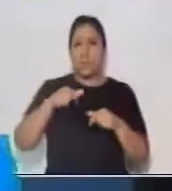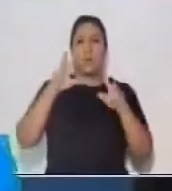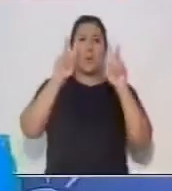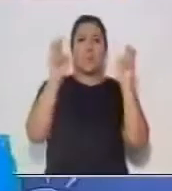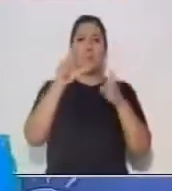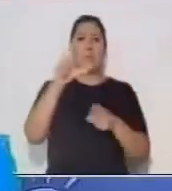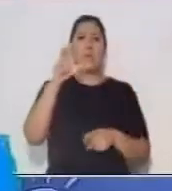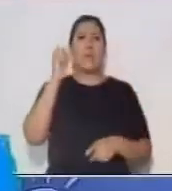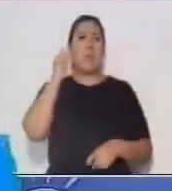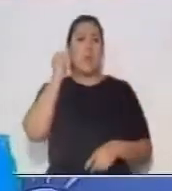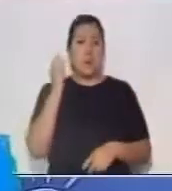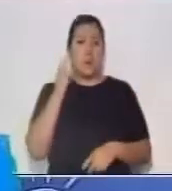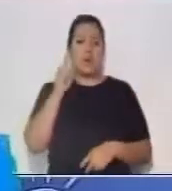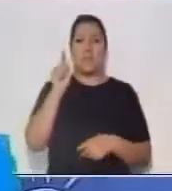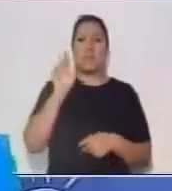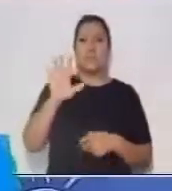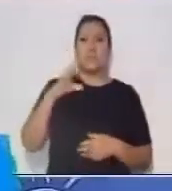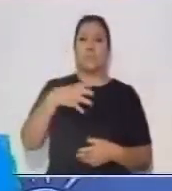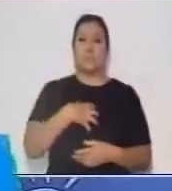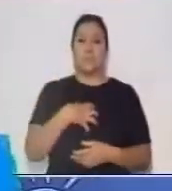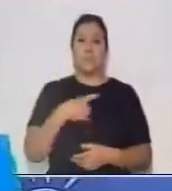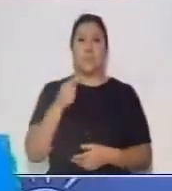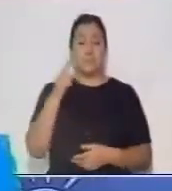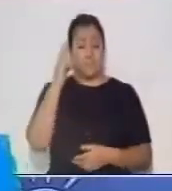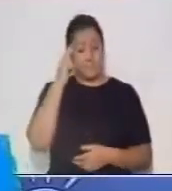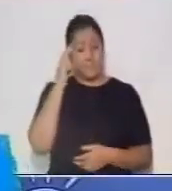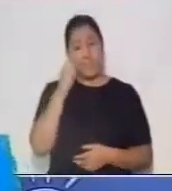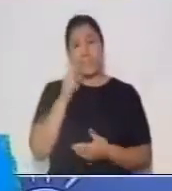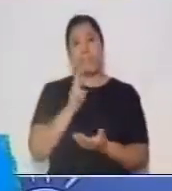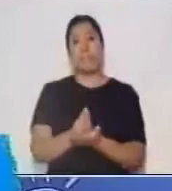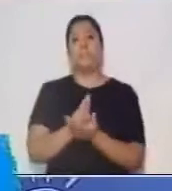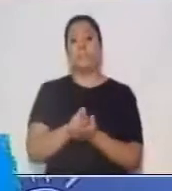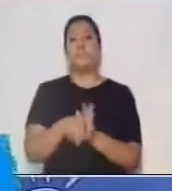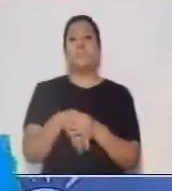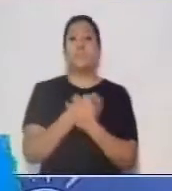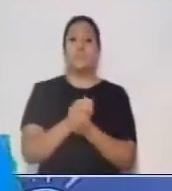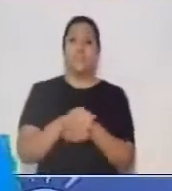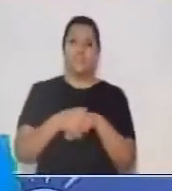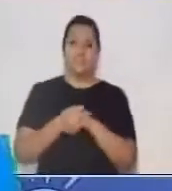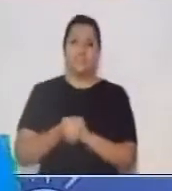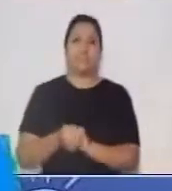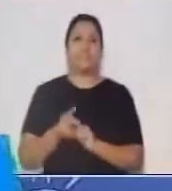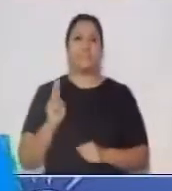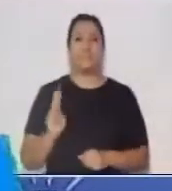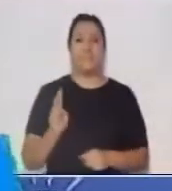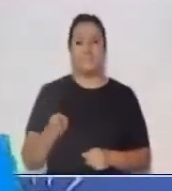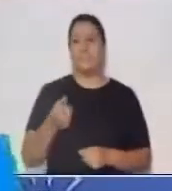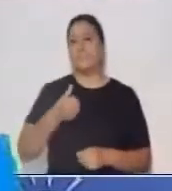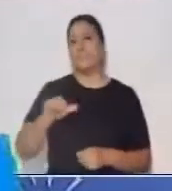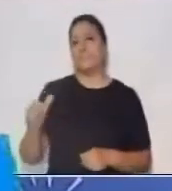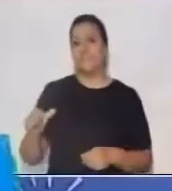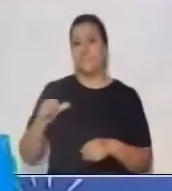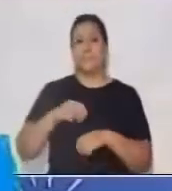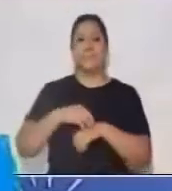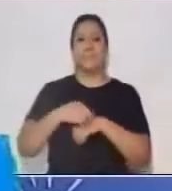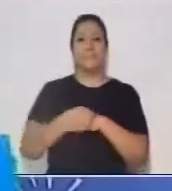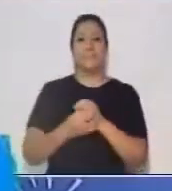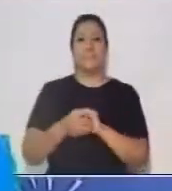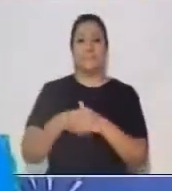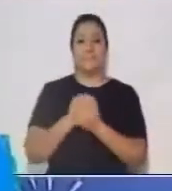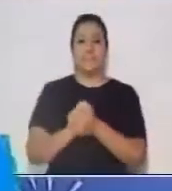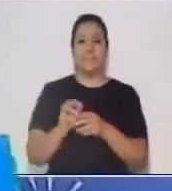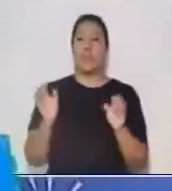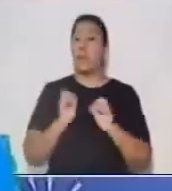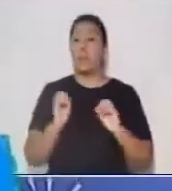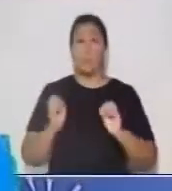sus propiedades. Les recomiendo, lávense las manos constantemente con agua y jabón. Y si no